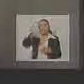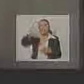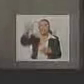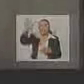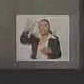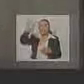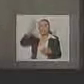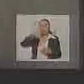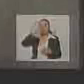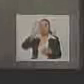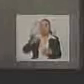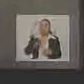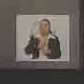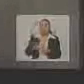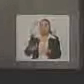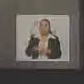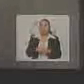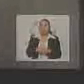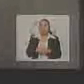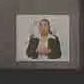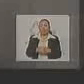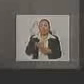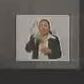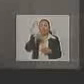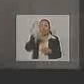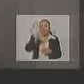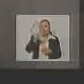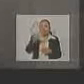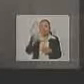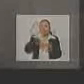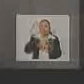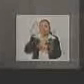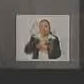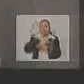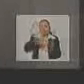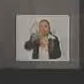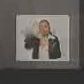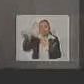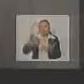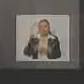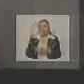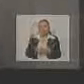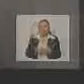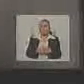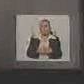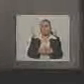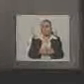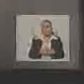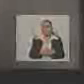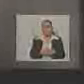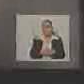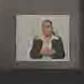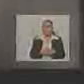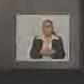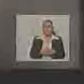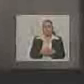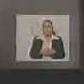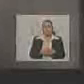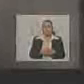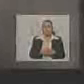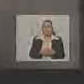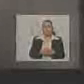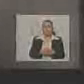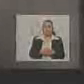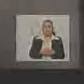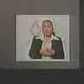lo ha hecho el primer candidato, que es el candidato del PRI y el Partido Verde. Después de él tendrá la palabra la candidata del PRD y